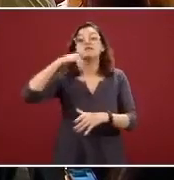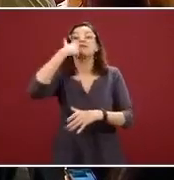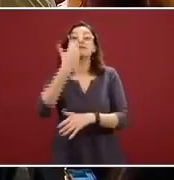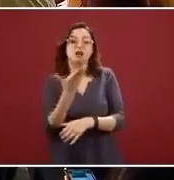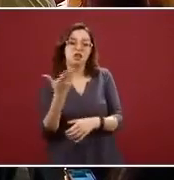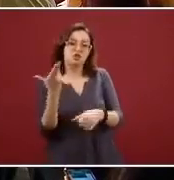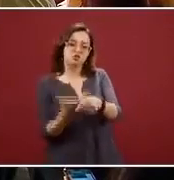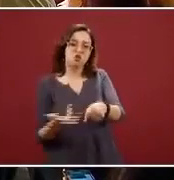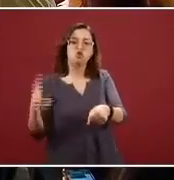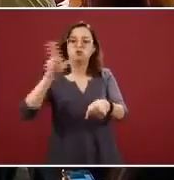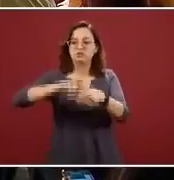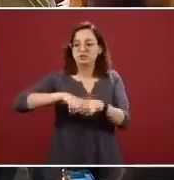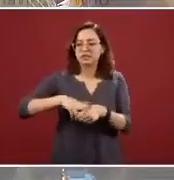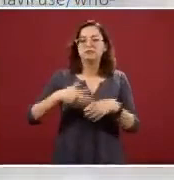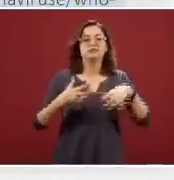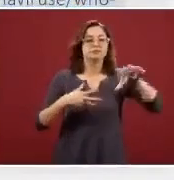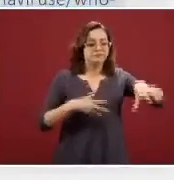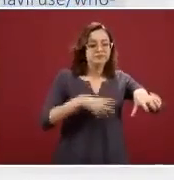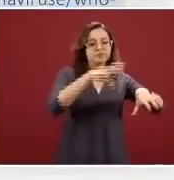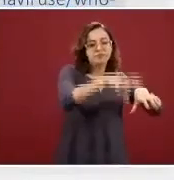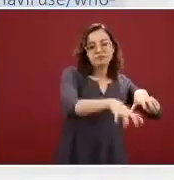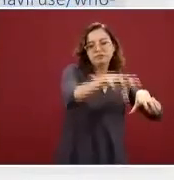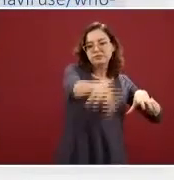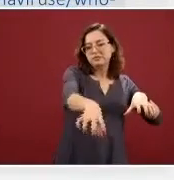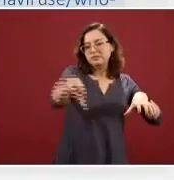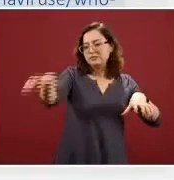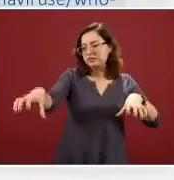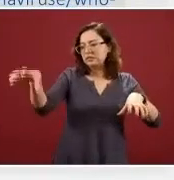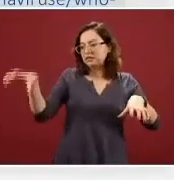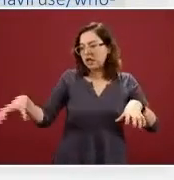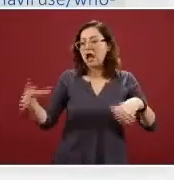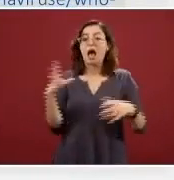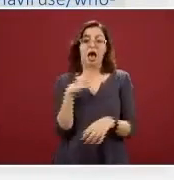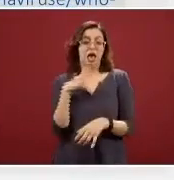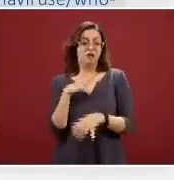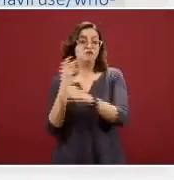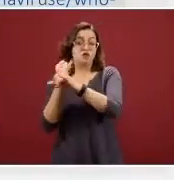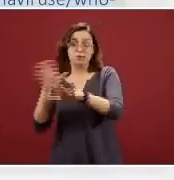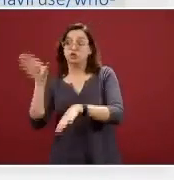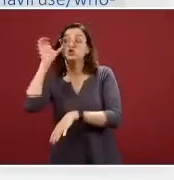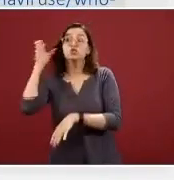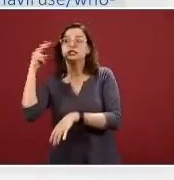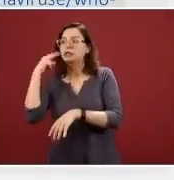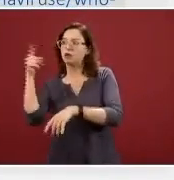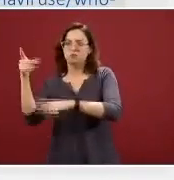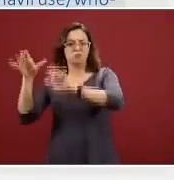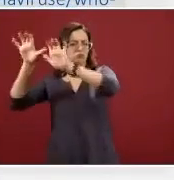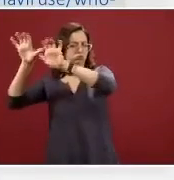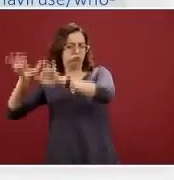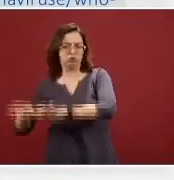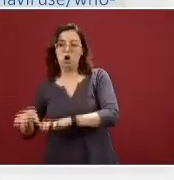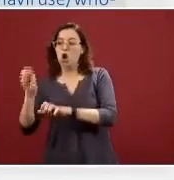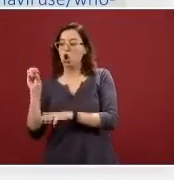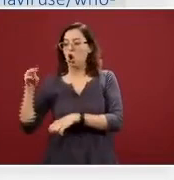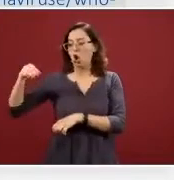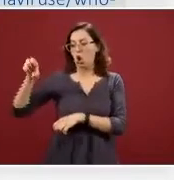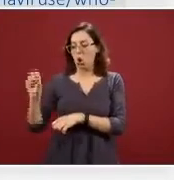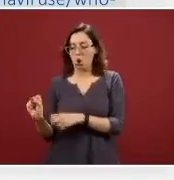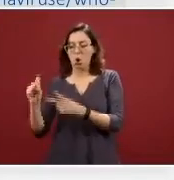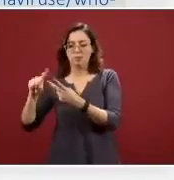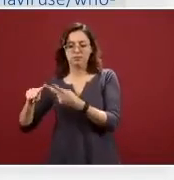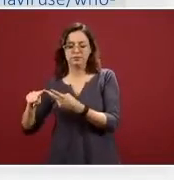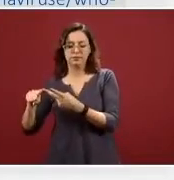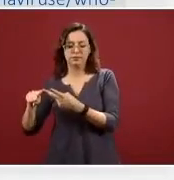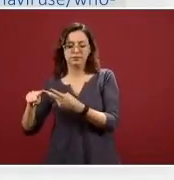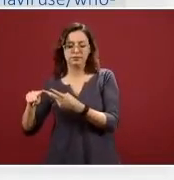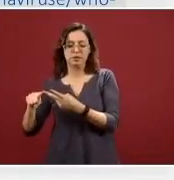visto en varias poblaciones, especialmente en el reporte extenso que se hizo sobre China, es un reporte conjunto entre la OMS